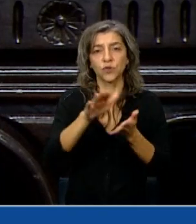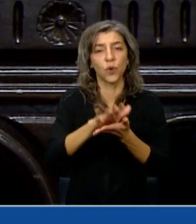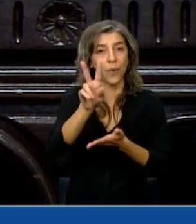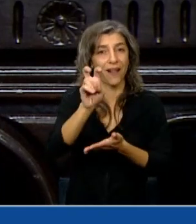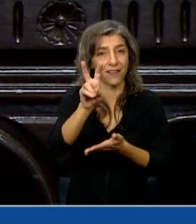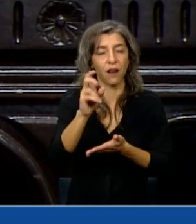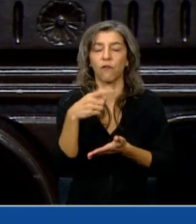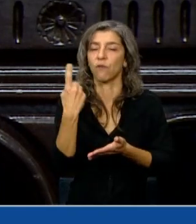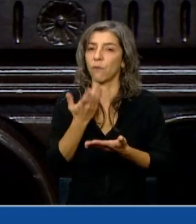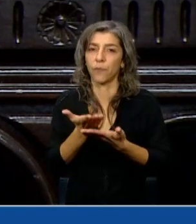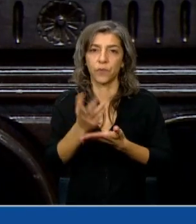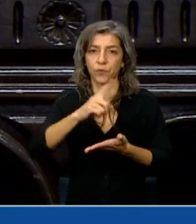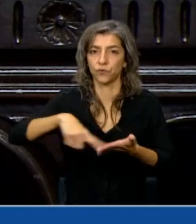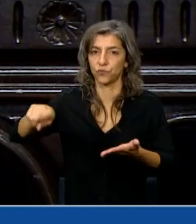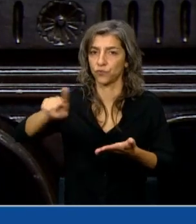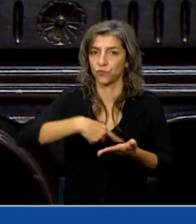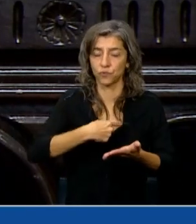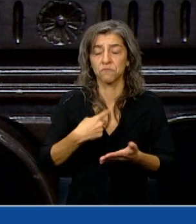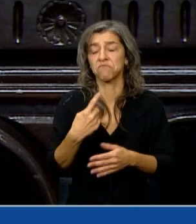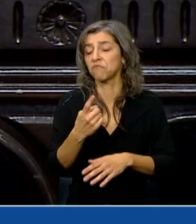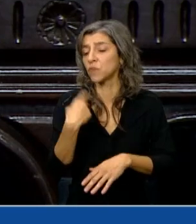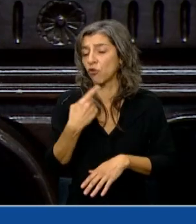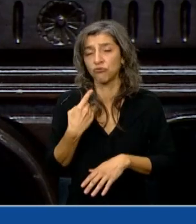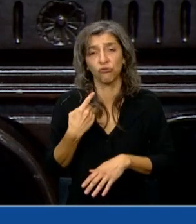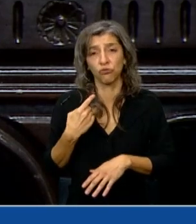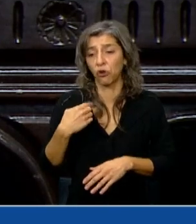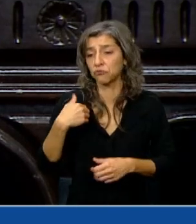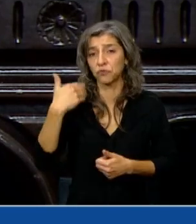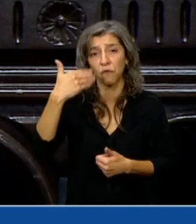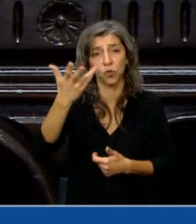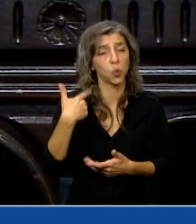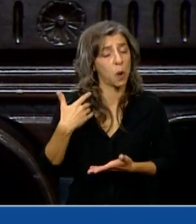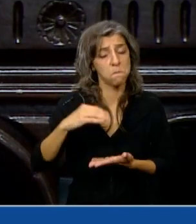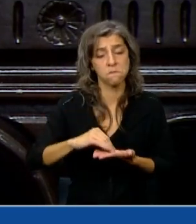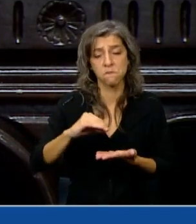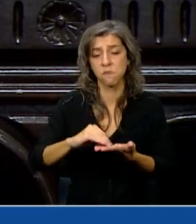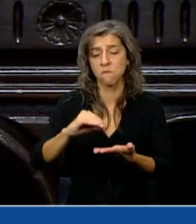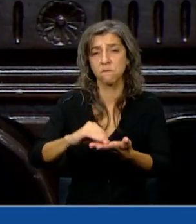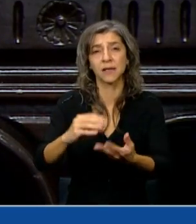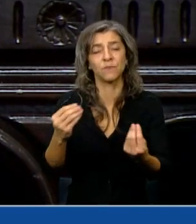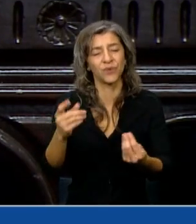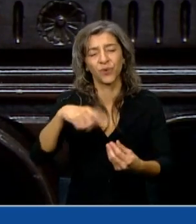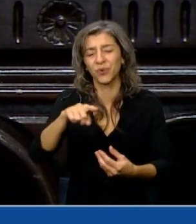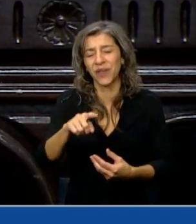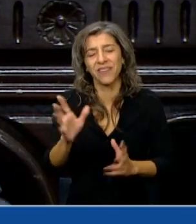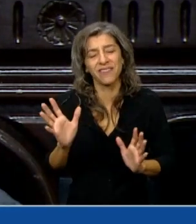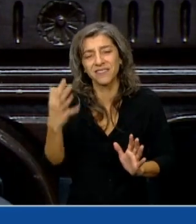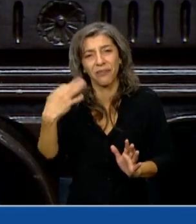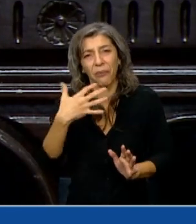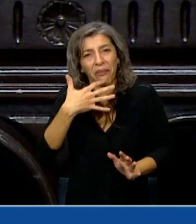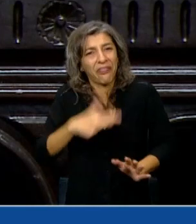alquileres. Vamos a hacer esto todas las veces que haga falta para reflexionar un poco sobre la gravedad de donde estamos